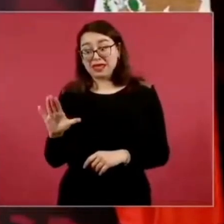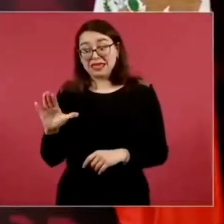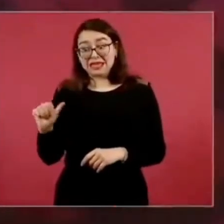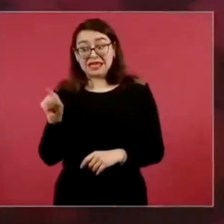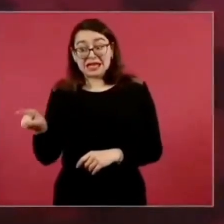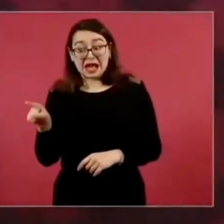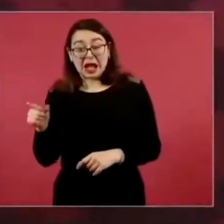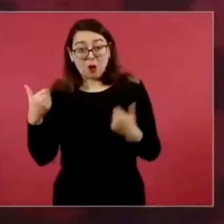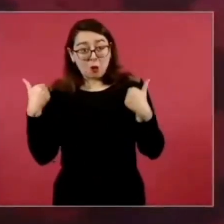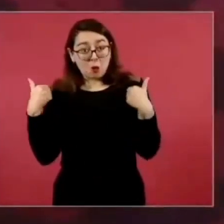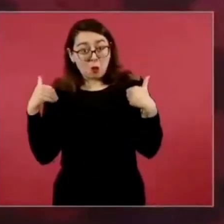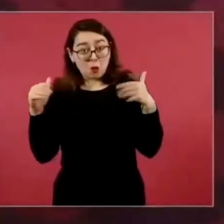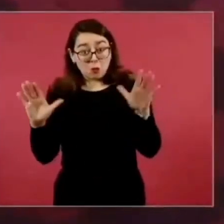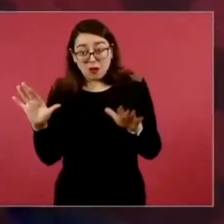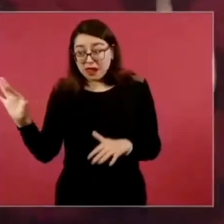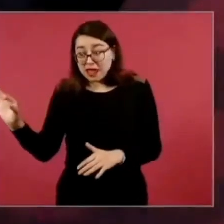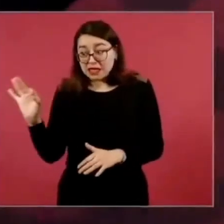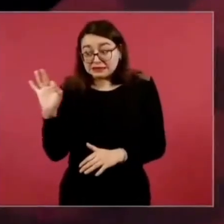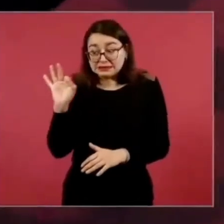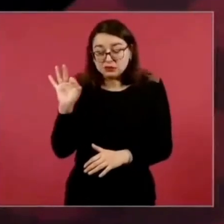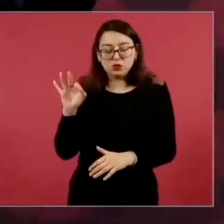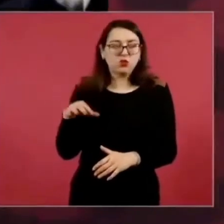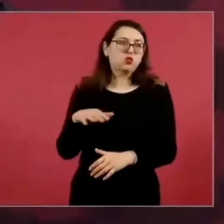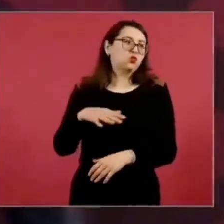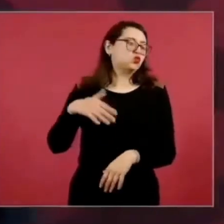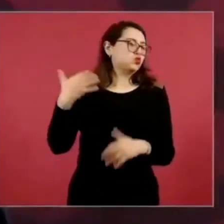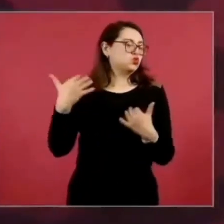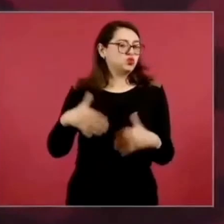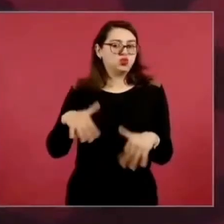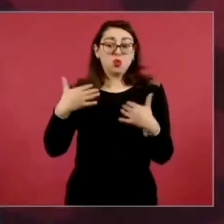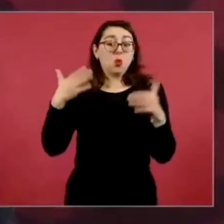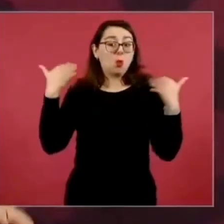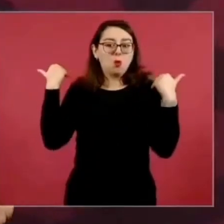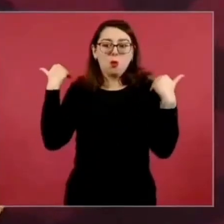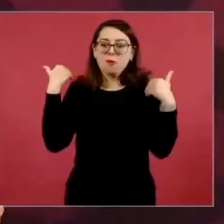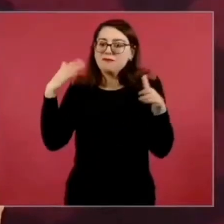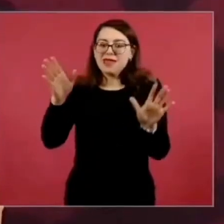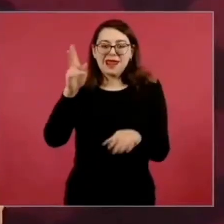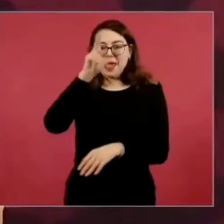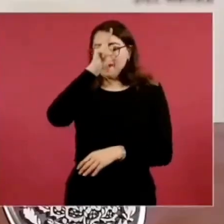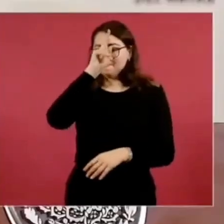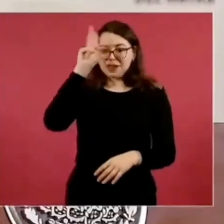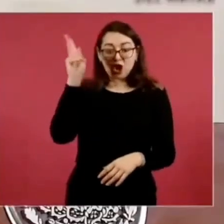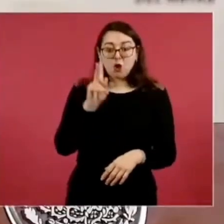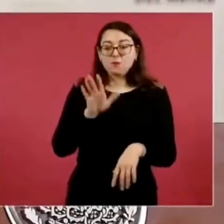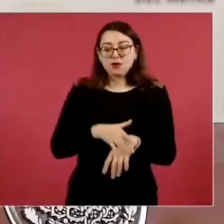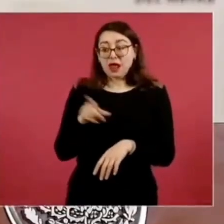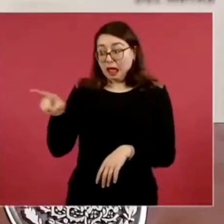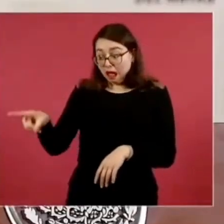opta por el general Mújica, que era de una sola pieza,